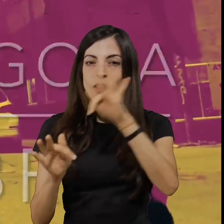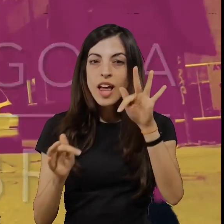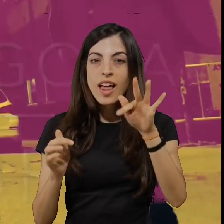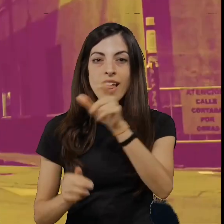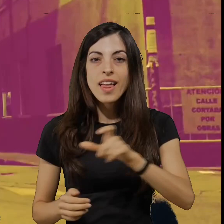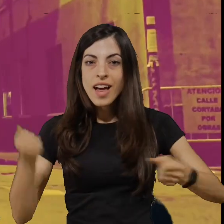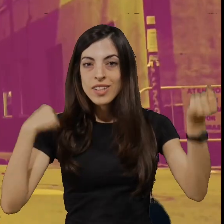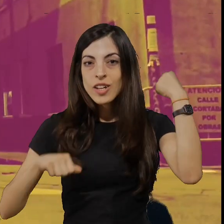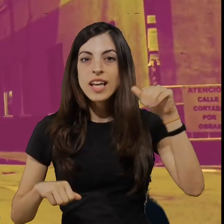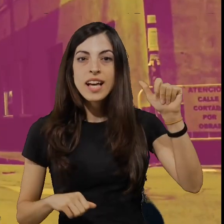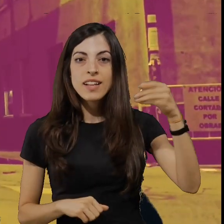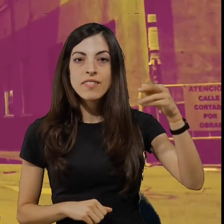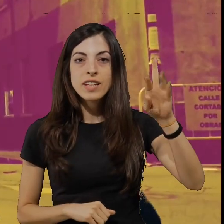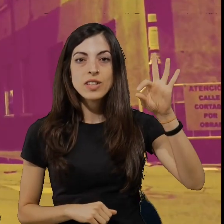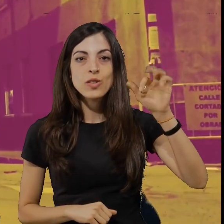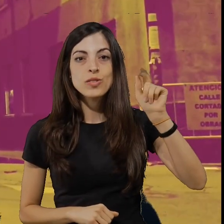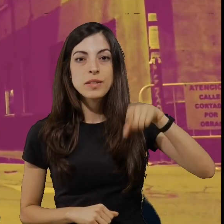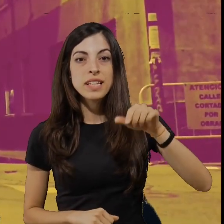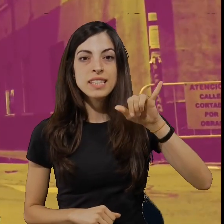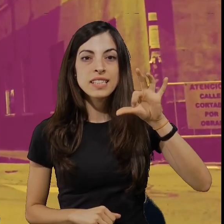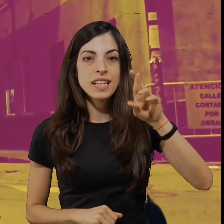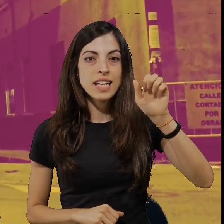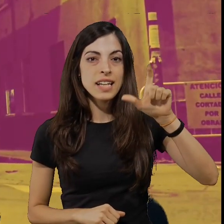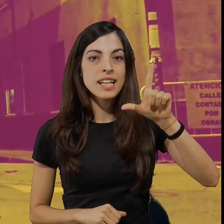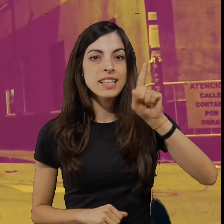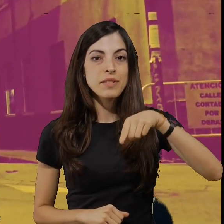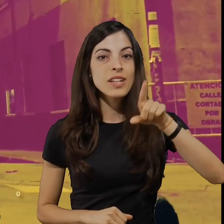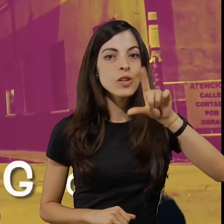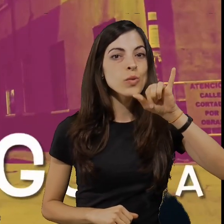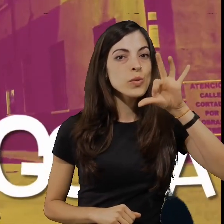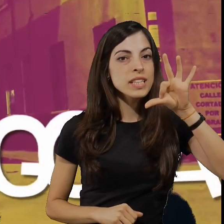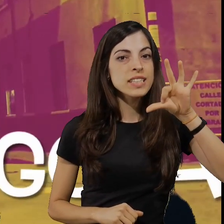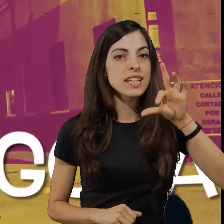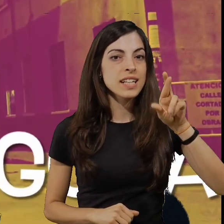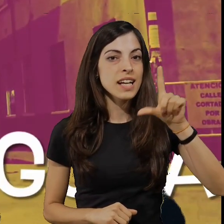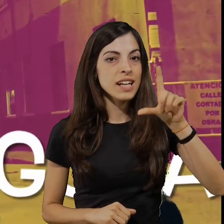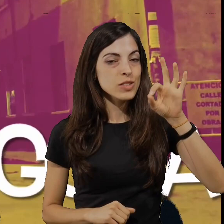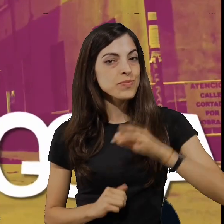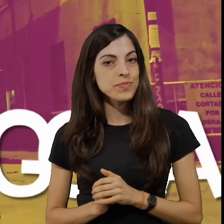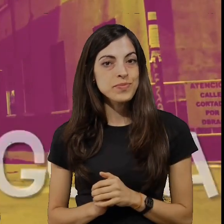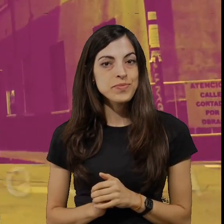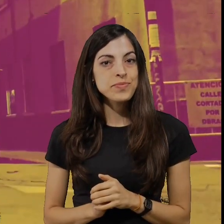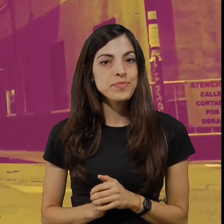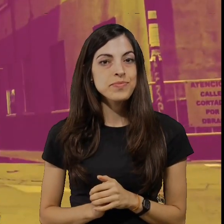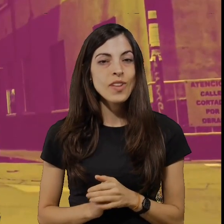Israel Frías y Luis Rayo sueñan despiertos al mismo tiempo que recogen los restos que desecha la sociedad.